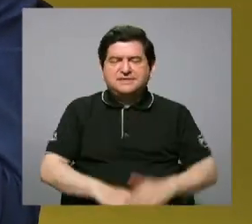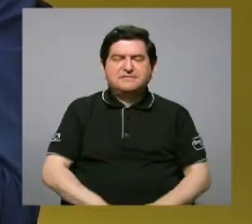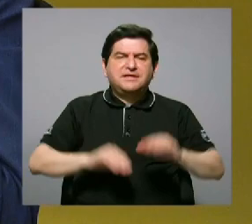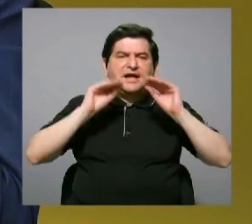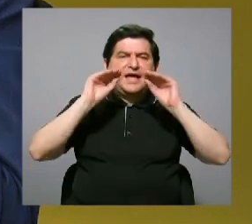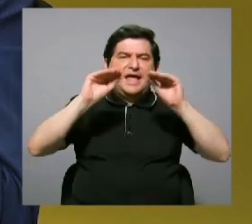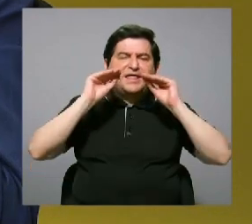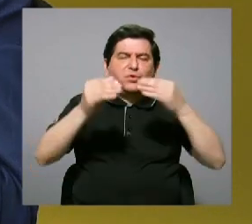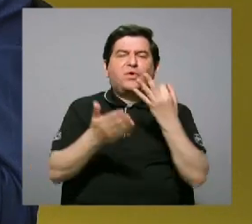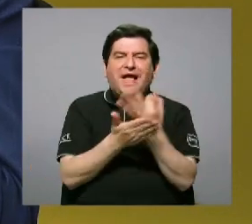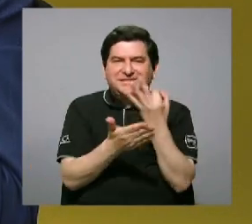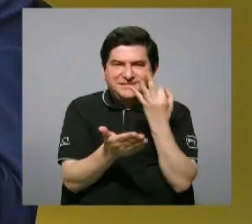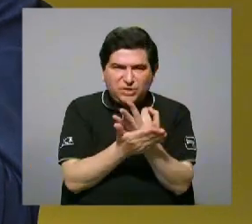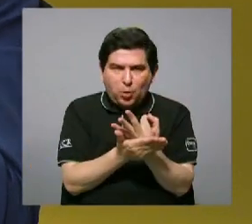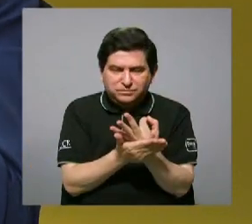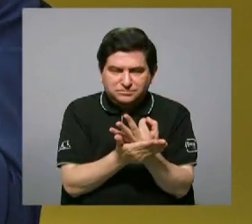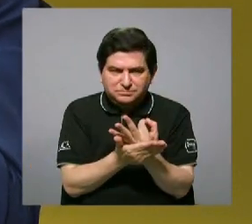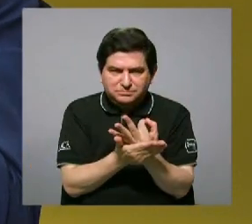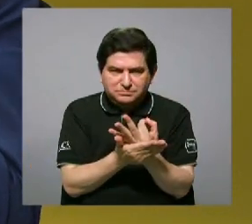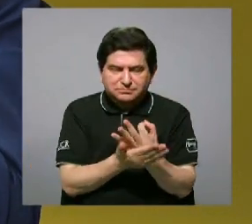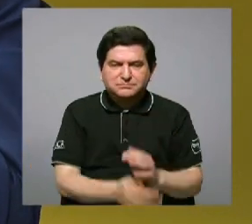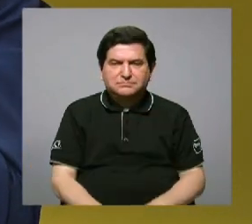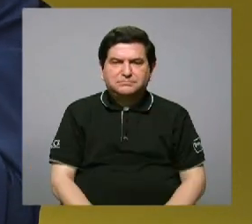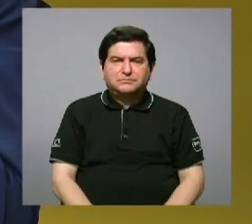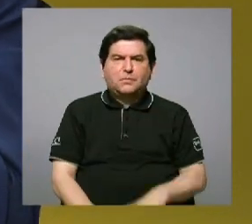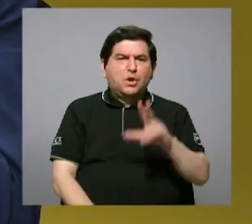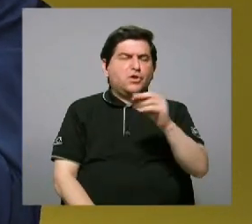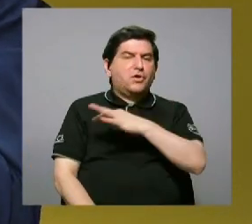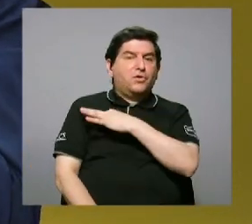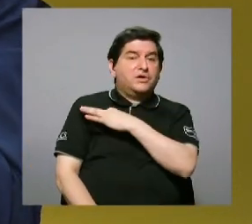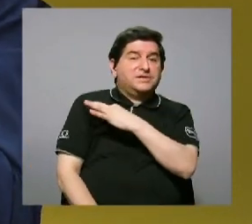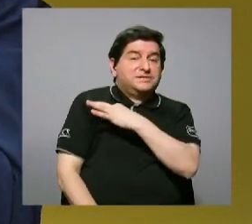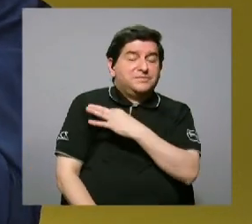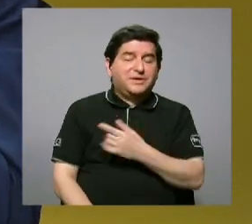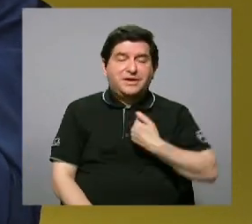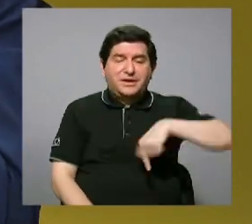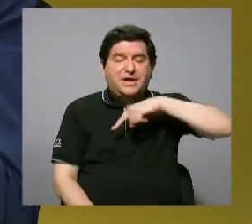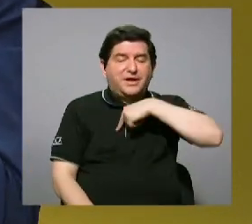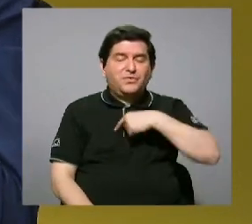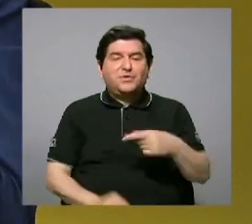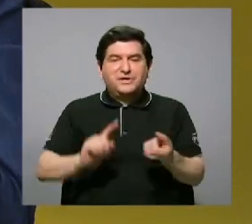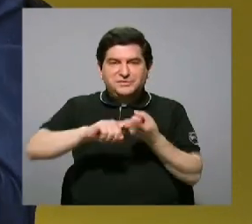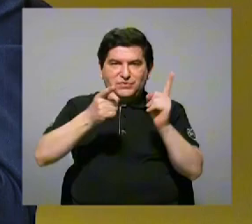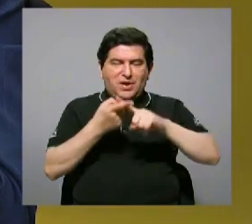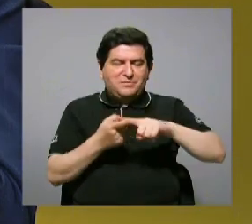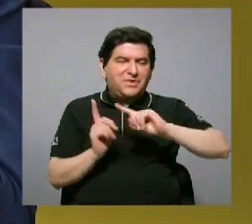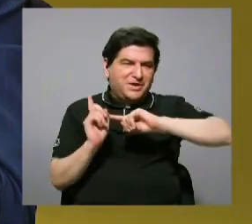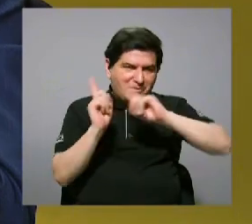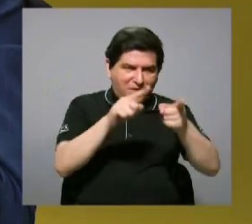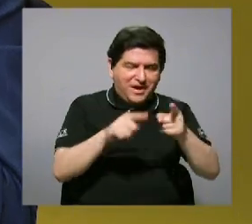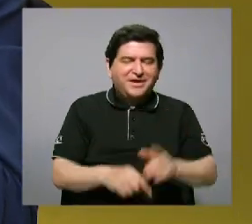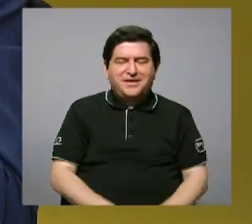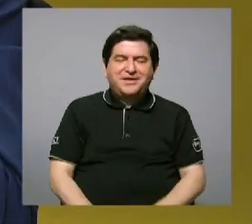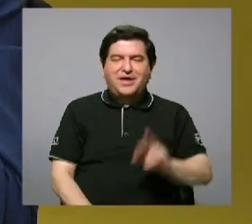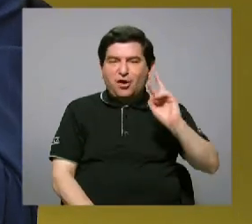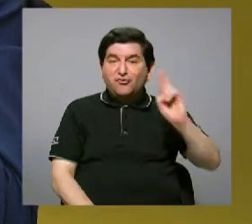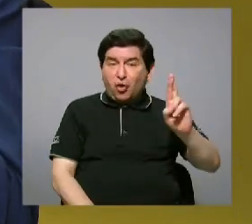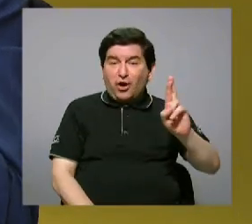educación financiera. Digamos, esta no es una invitación a nuestro estimado amigo Roger, ¿verdad?, que tenga que ir a esos eventos,